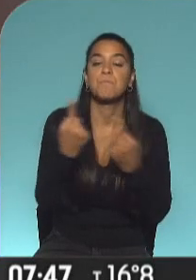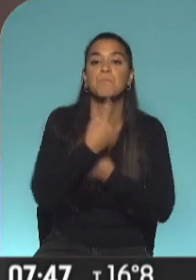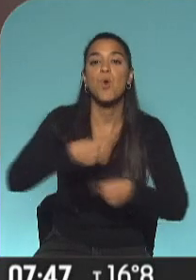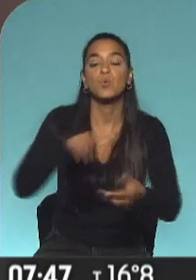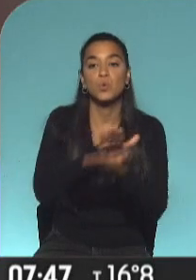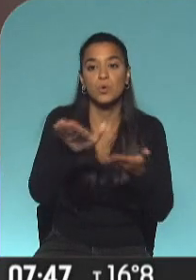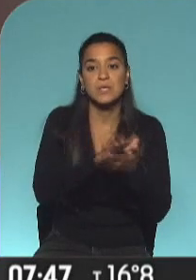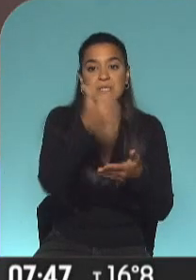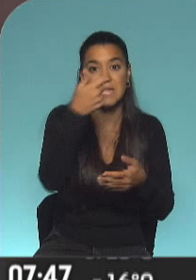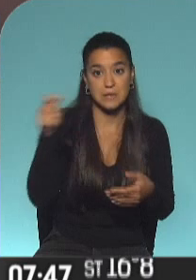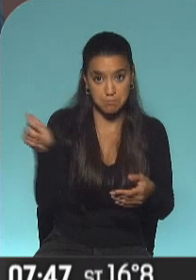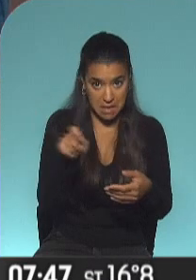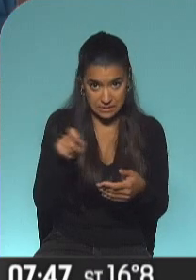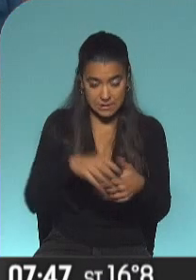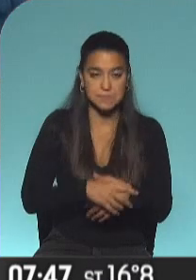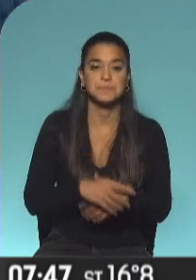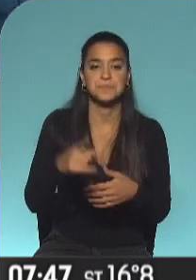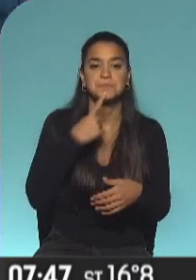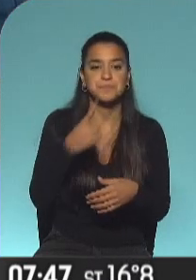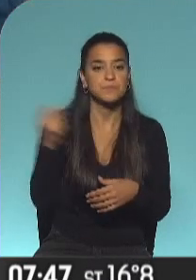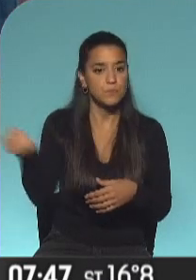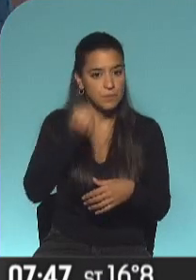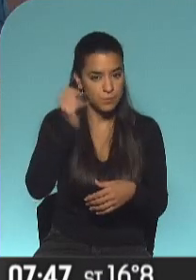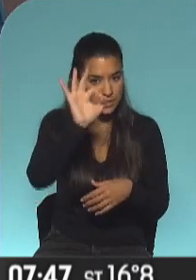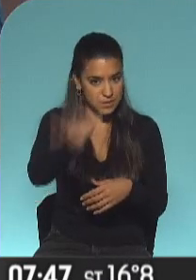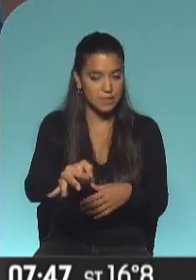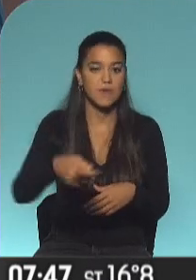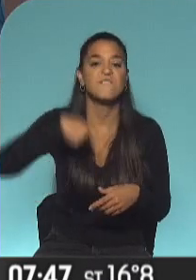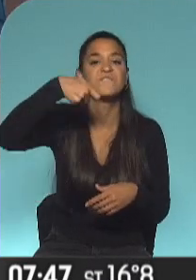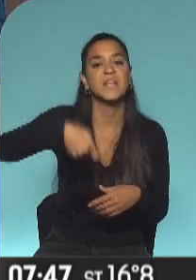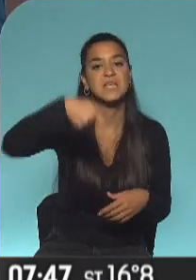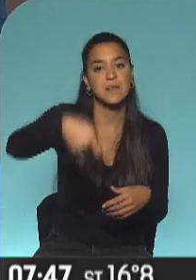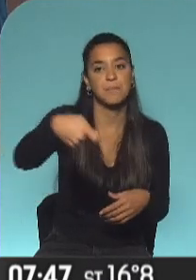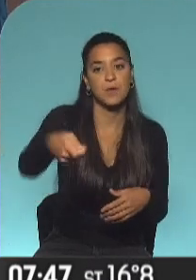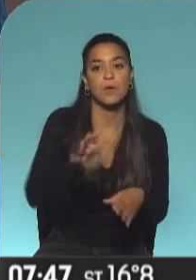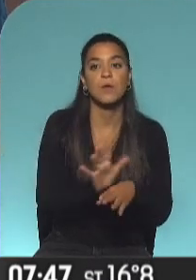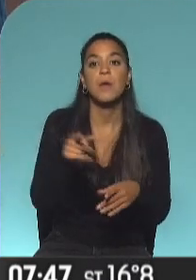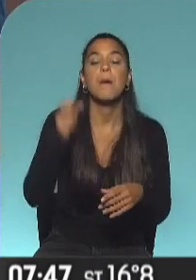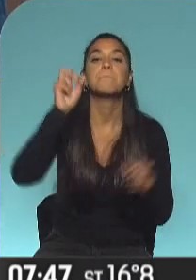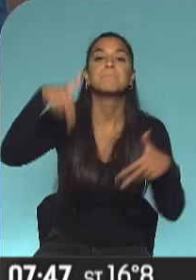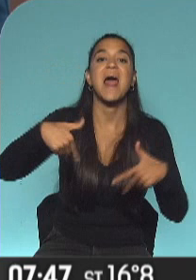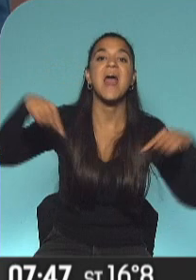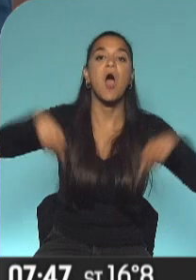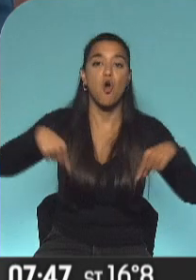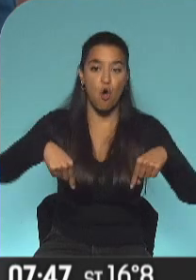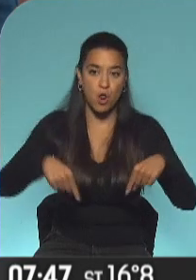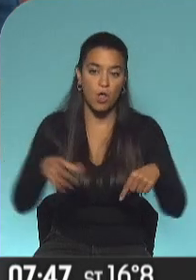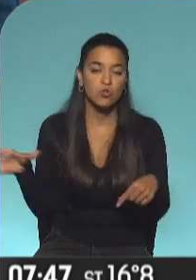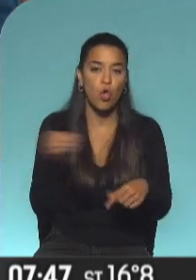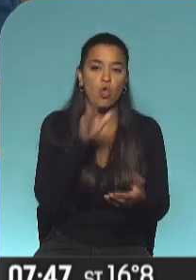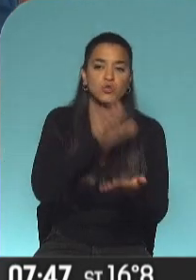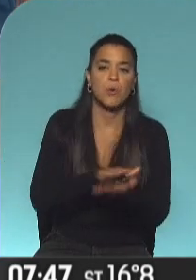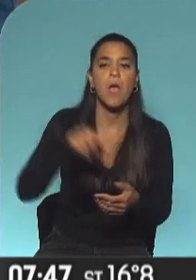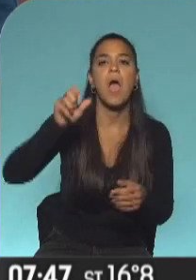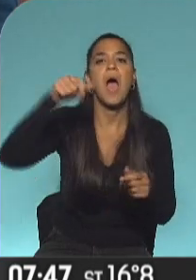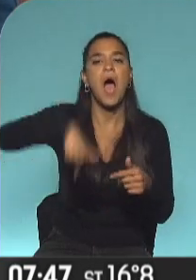son 6 meses. ¿Sí? Importante saber eso. Financiamiento, conviene el plan ahora, todos los que tienen que ver con